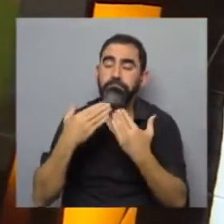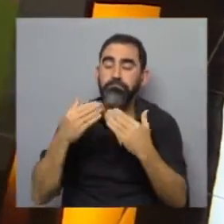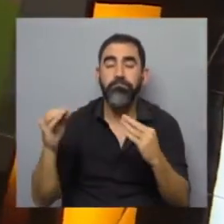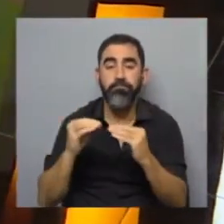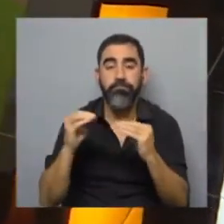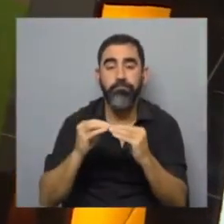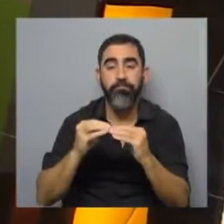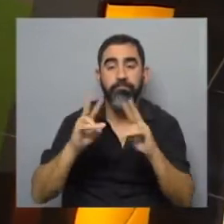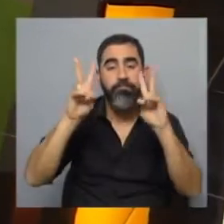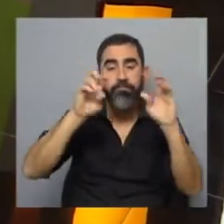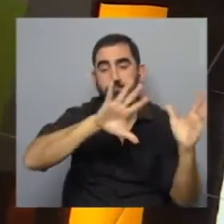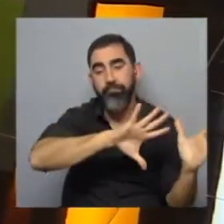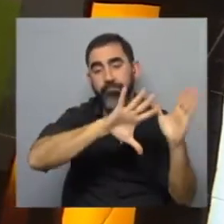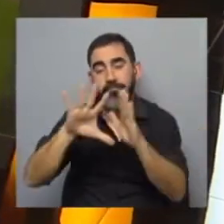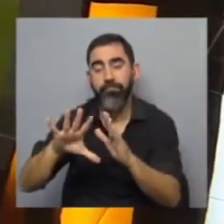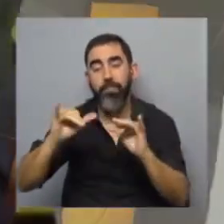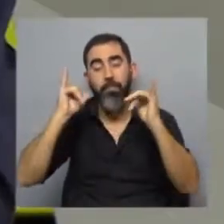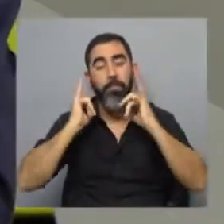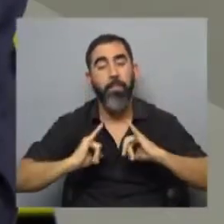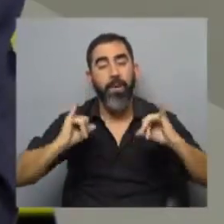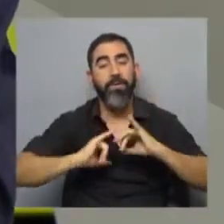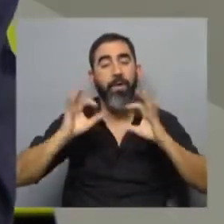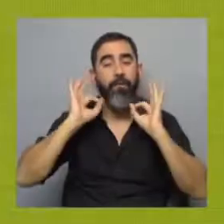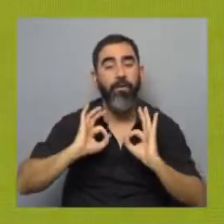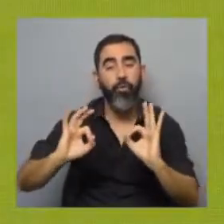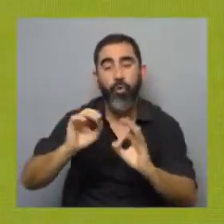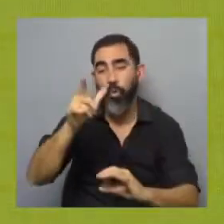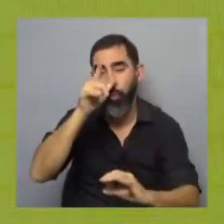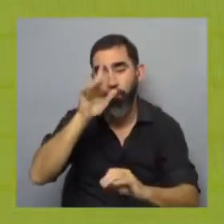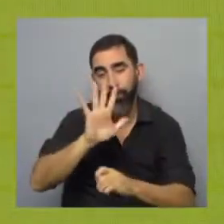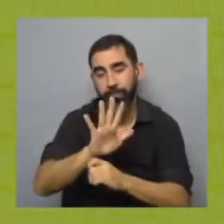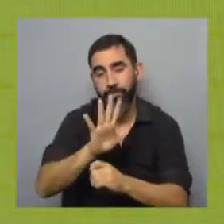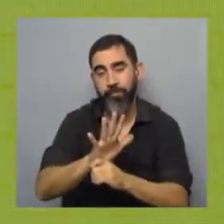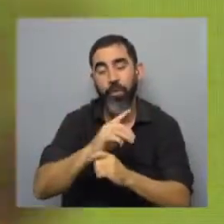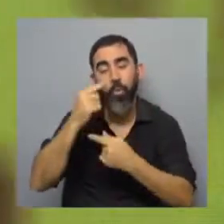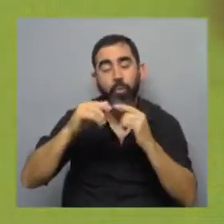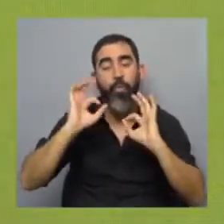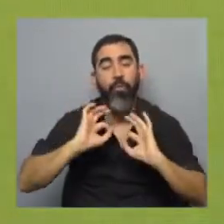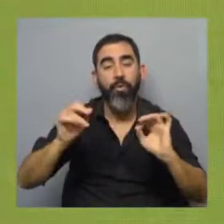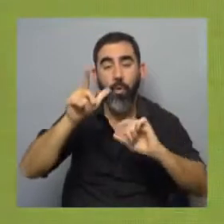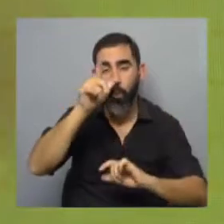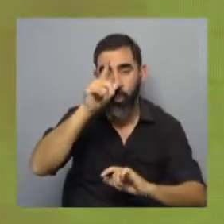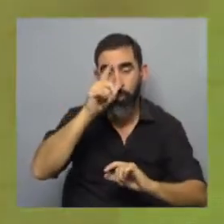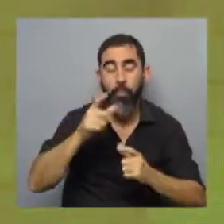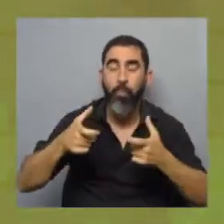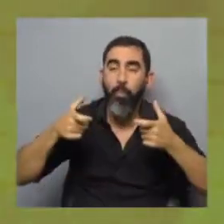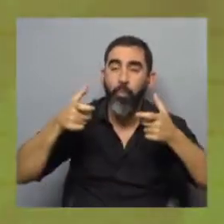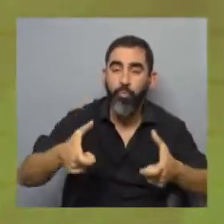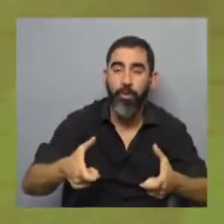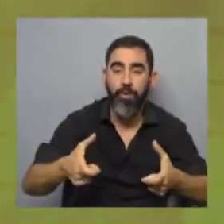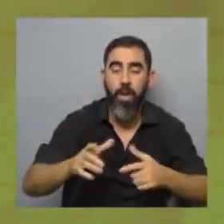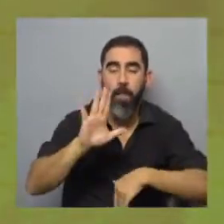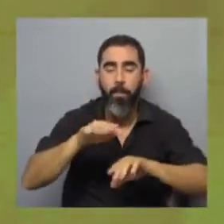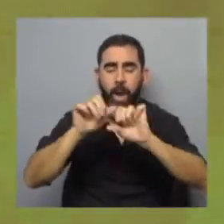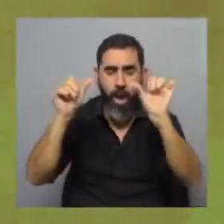Muchas gracias, Daniela. Y ahora nos vamos a pasear en lo que queda de las vacaciones de julio. Y seguimos en las vacaciones de julio y por suerte cada vez son